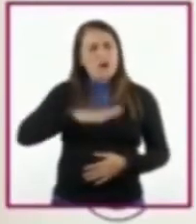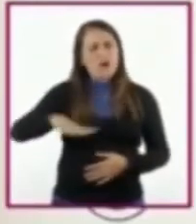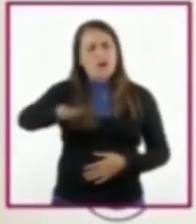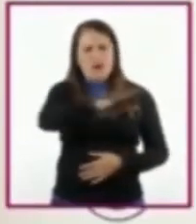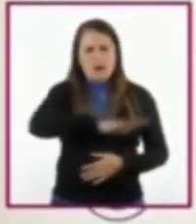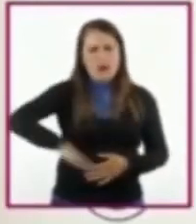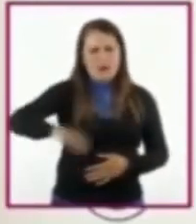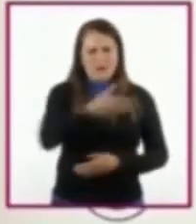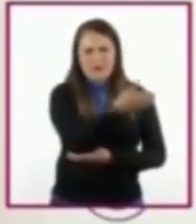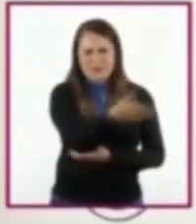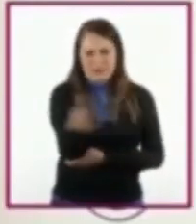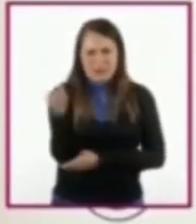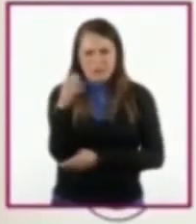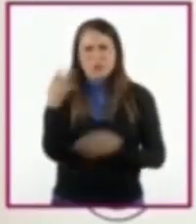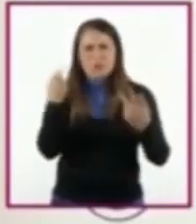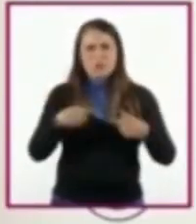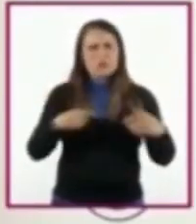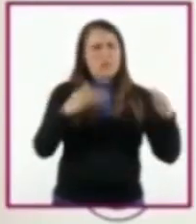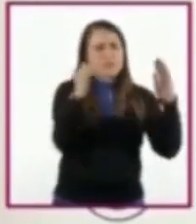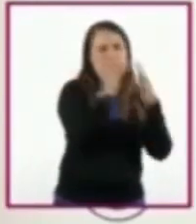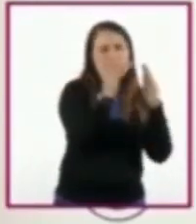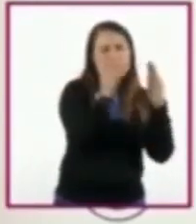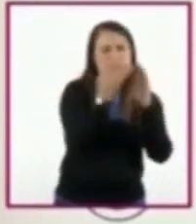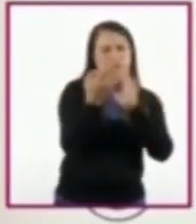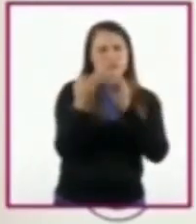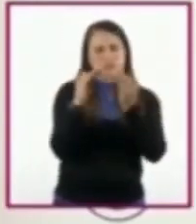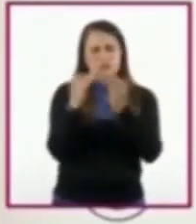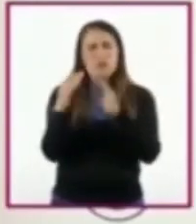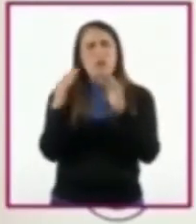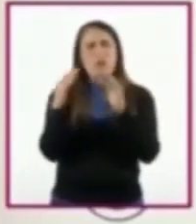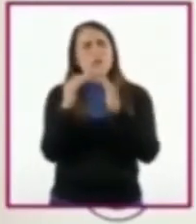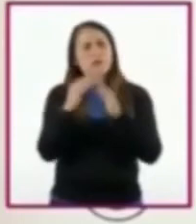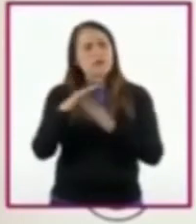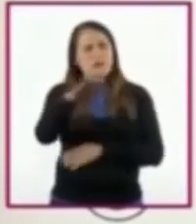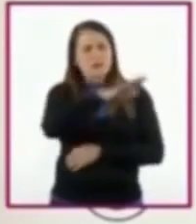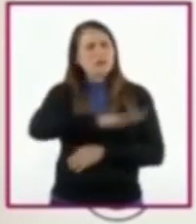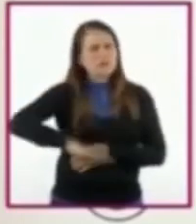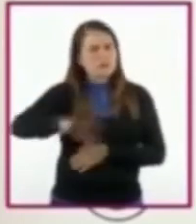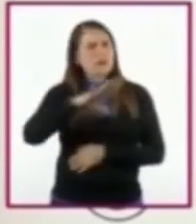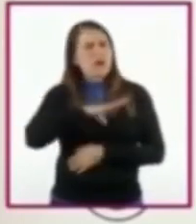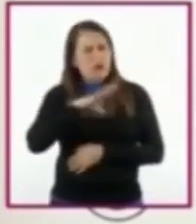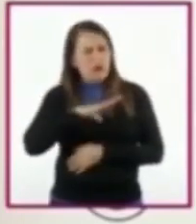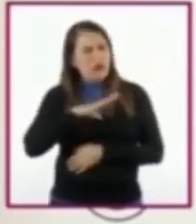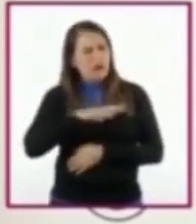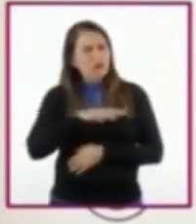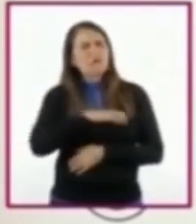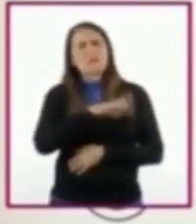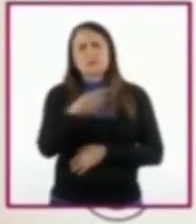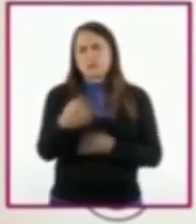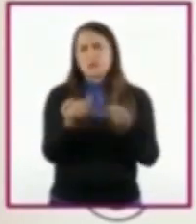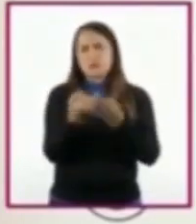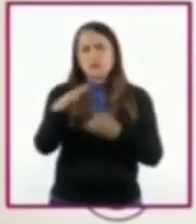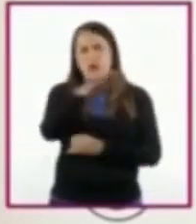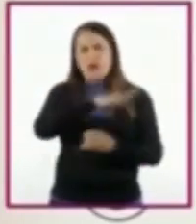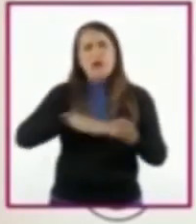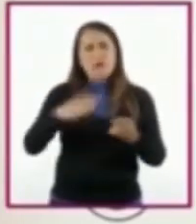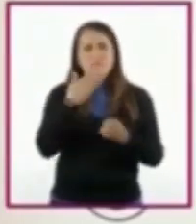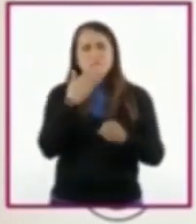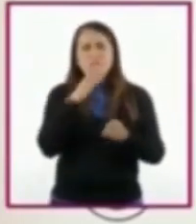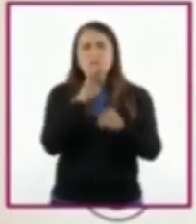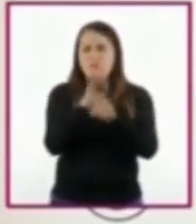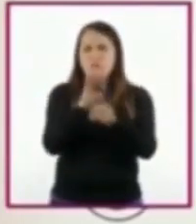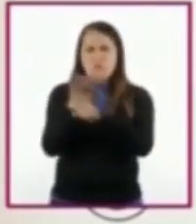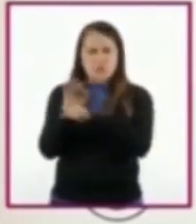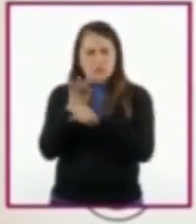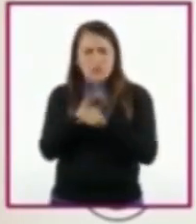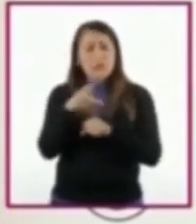donde las personas viven en casas que utilizan los materiales que brinda el entorno y que son amigables con el ambiente. Sin embargo,